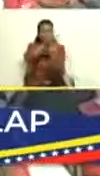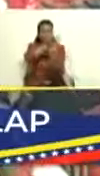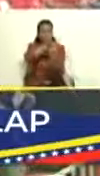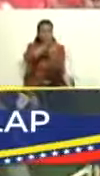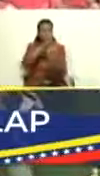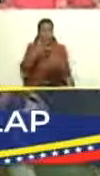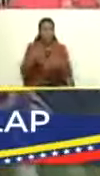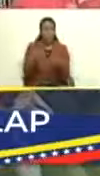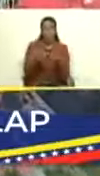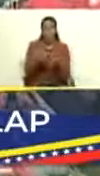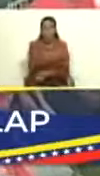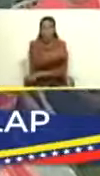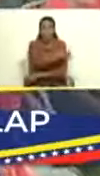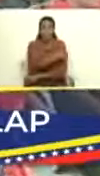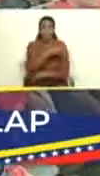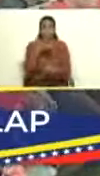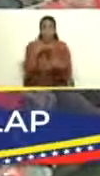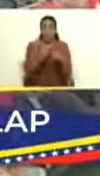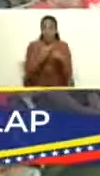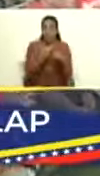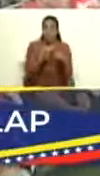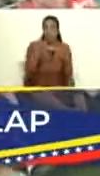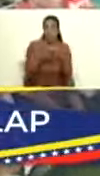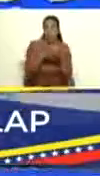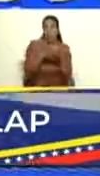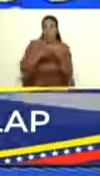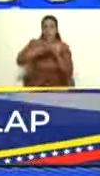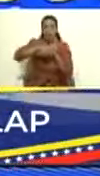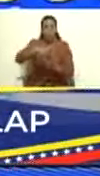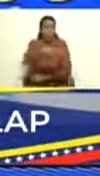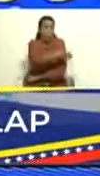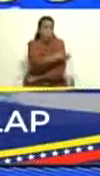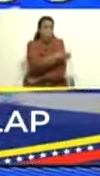Porque los apellidos y la banda de la derecha